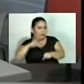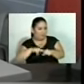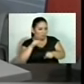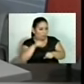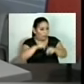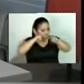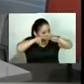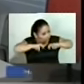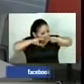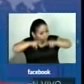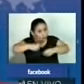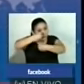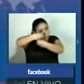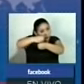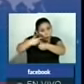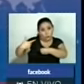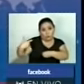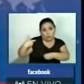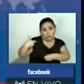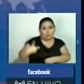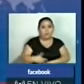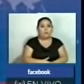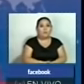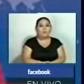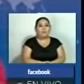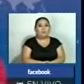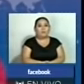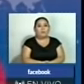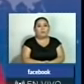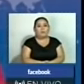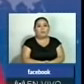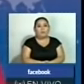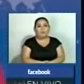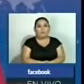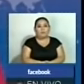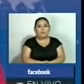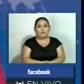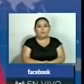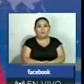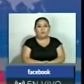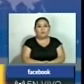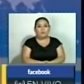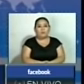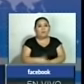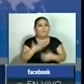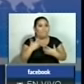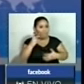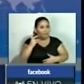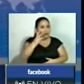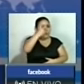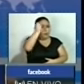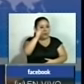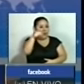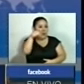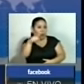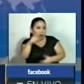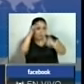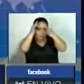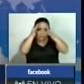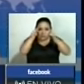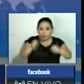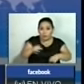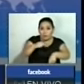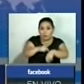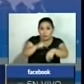nuevo coronavirus. We've made it. Today is a defining moment for the... Lo logramos. Hoy es un momento decisivo para